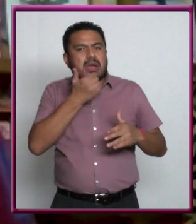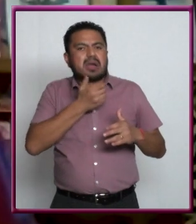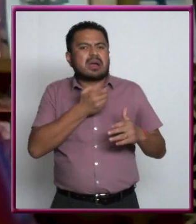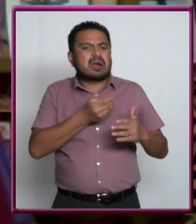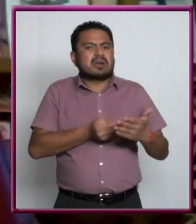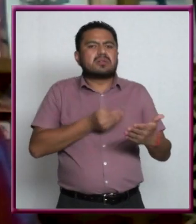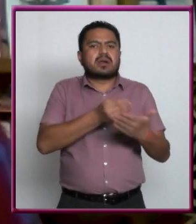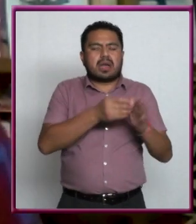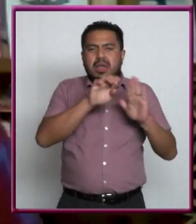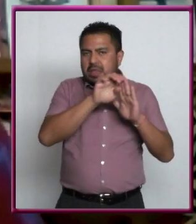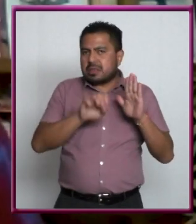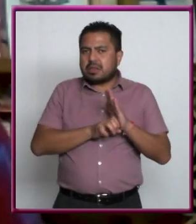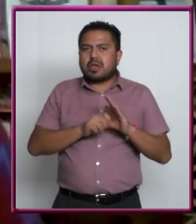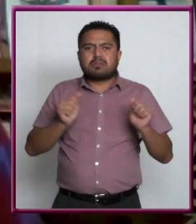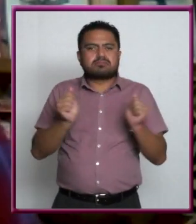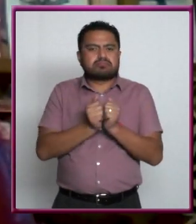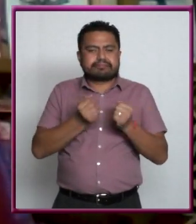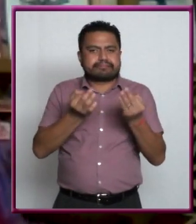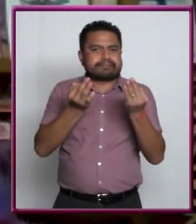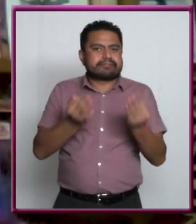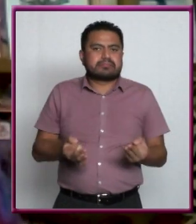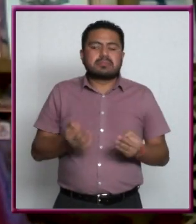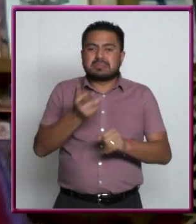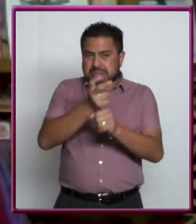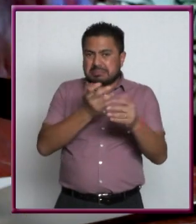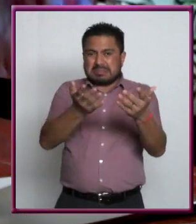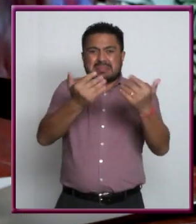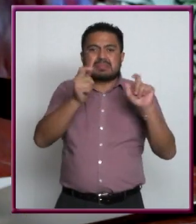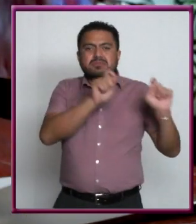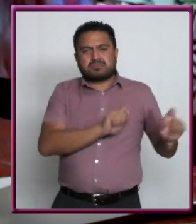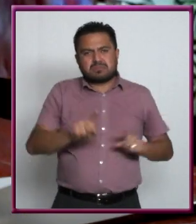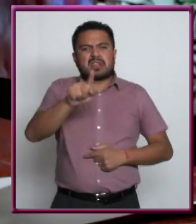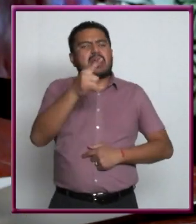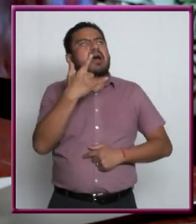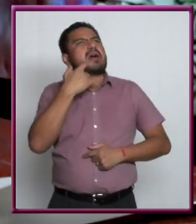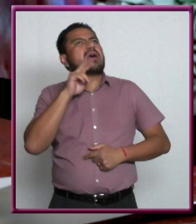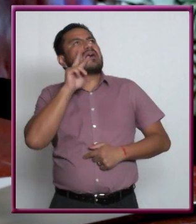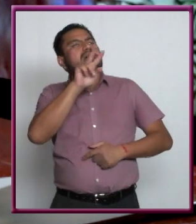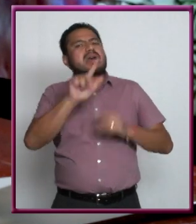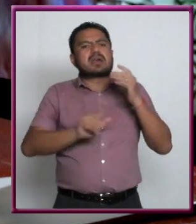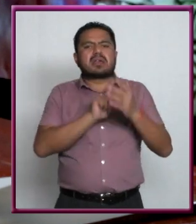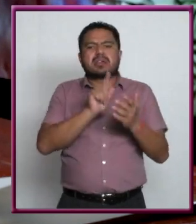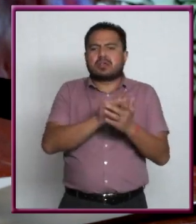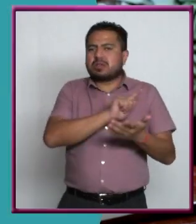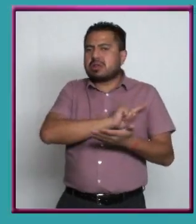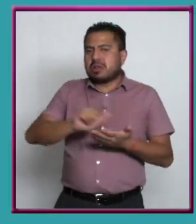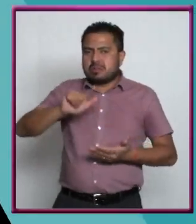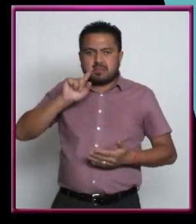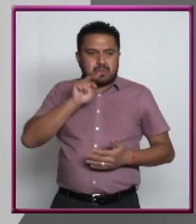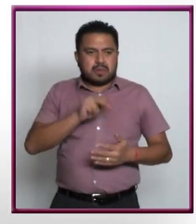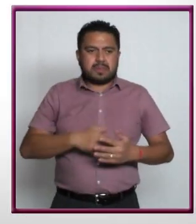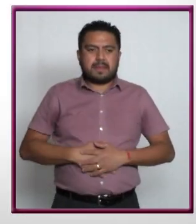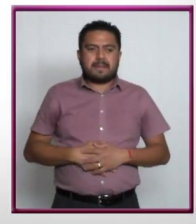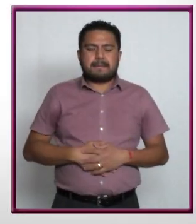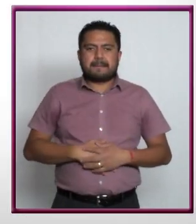una práctica éticamente correcta. Los invito a ver esta cápsula sobre la ley Olimpia.